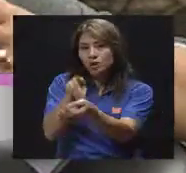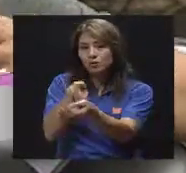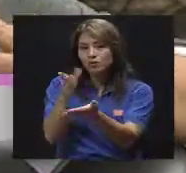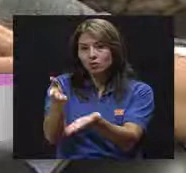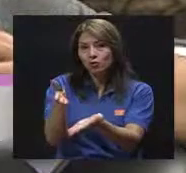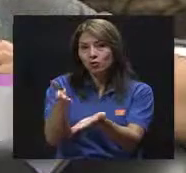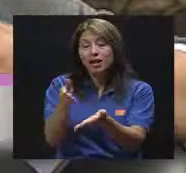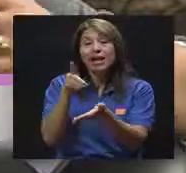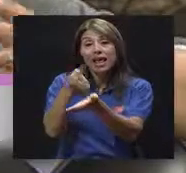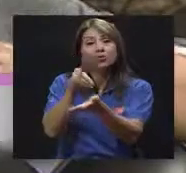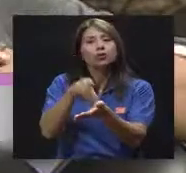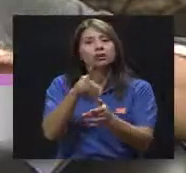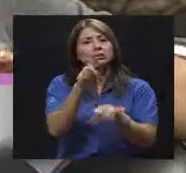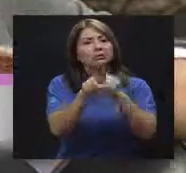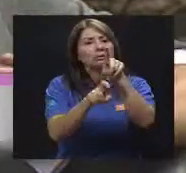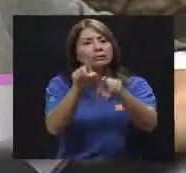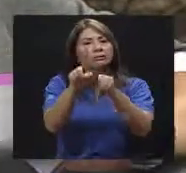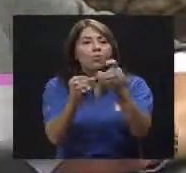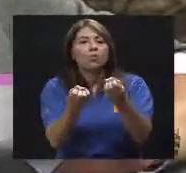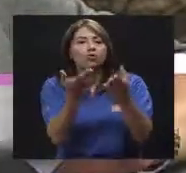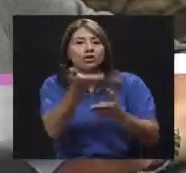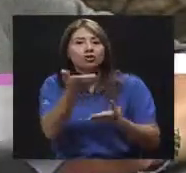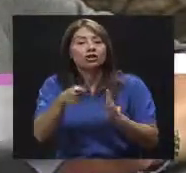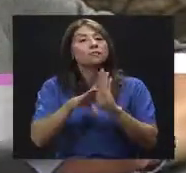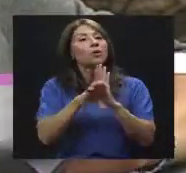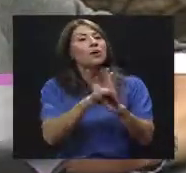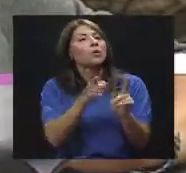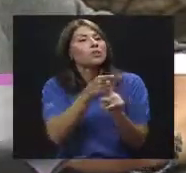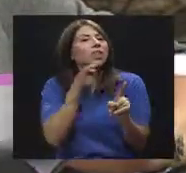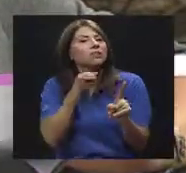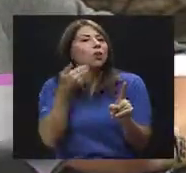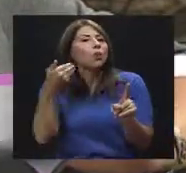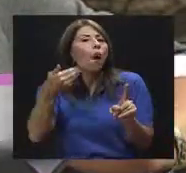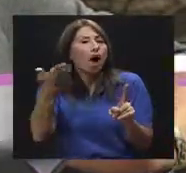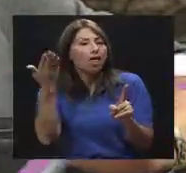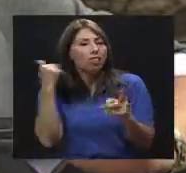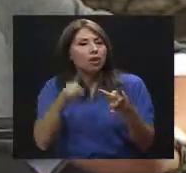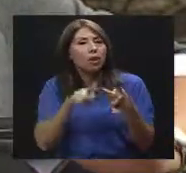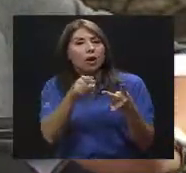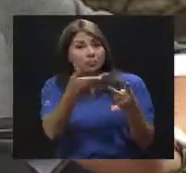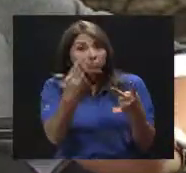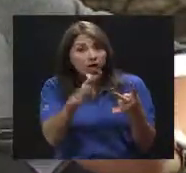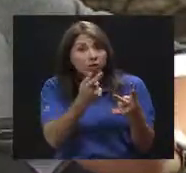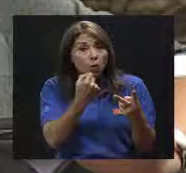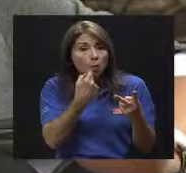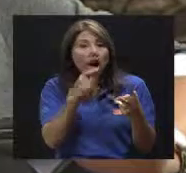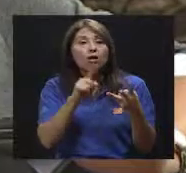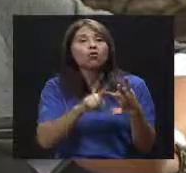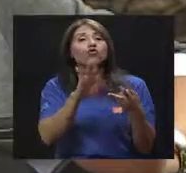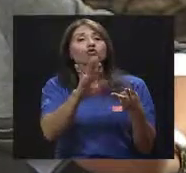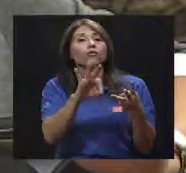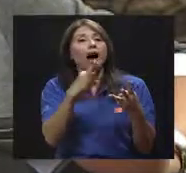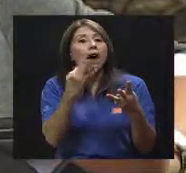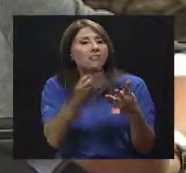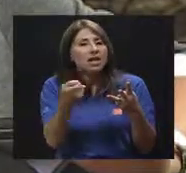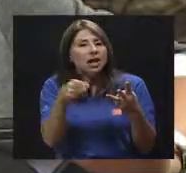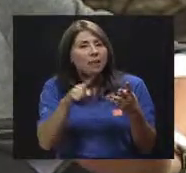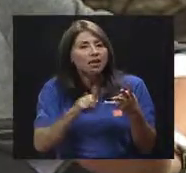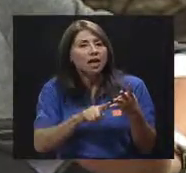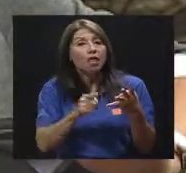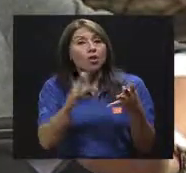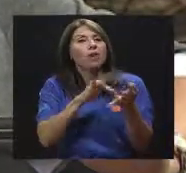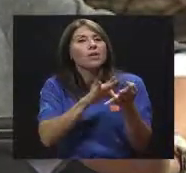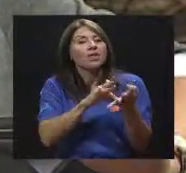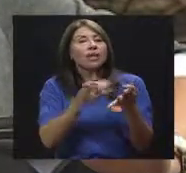a hacer un montón de preguntas, como por ejemplo, desde hace cuánto tiene el síntoma, qué ha tomado, qué antecedentes familiares tiene, qué